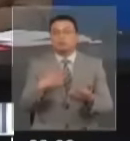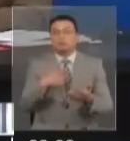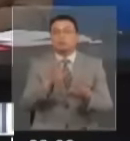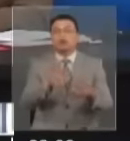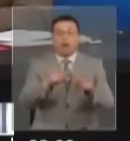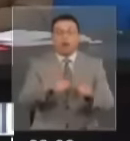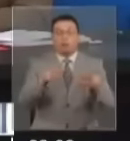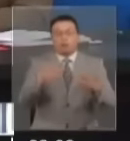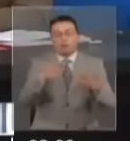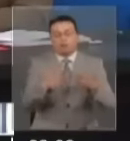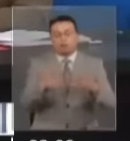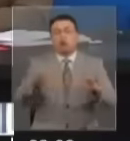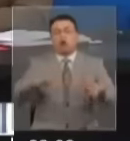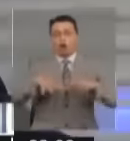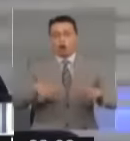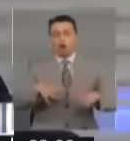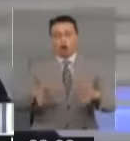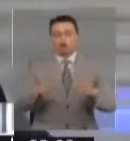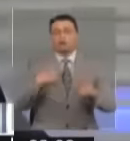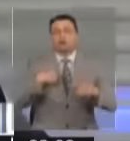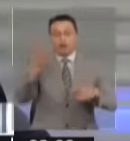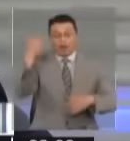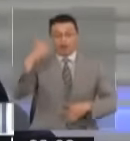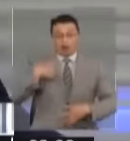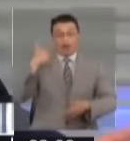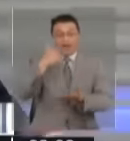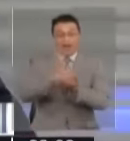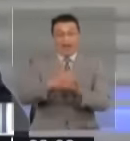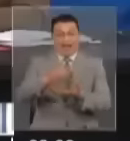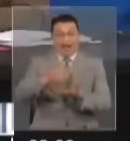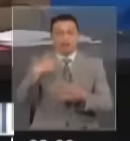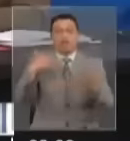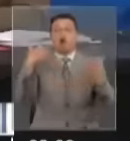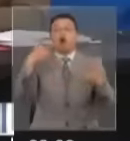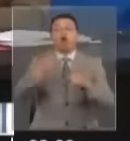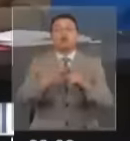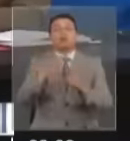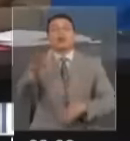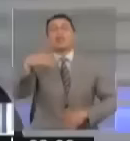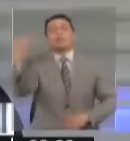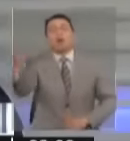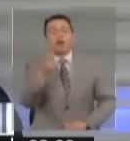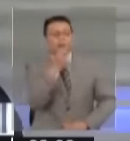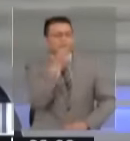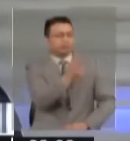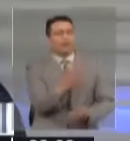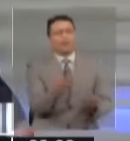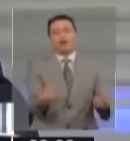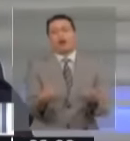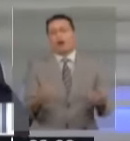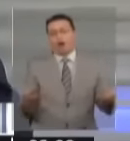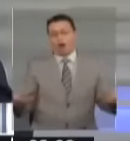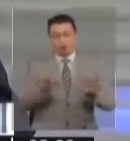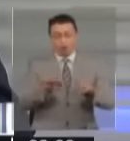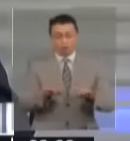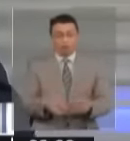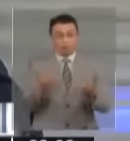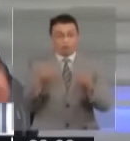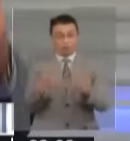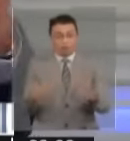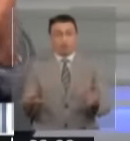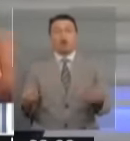Hay demasiadas los computadores cosas que se no perdieron se cuando yo era alcalde. Pero lo denunció como a los 8 meses después. ¿Cómo a los 8 meses? Sí, pero el computador, Andrés.